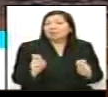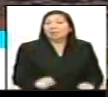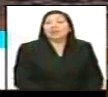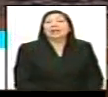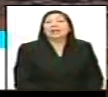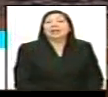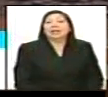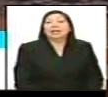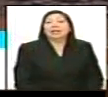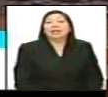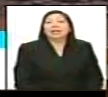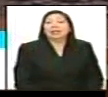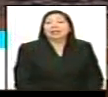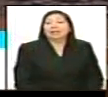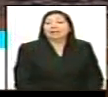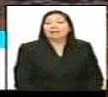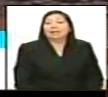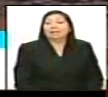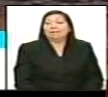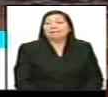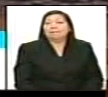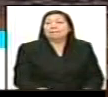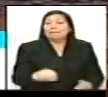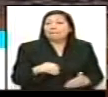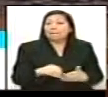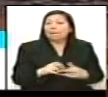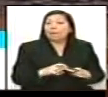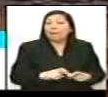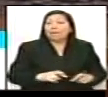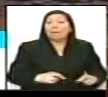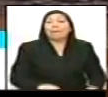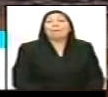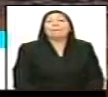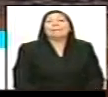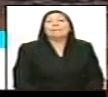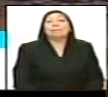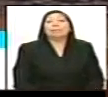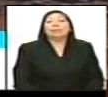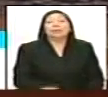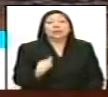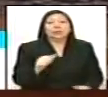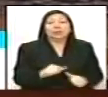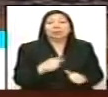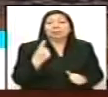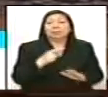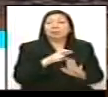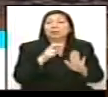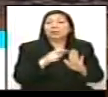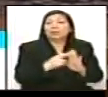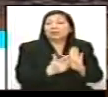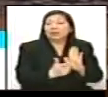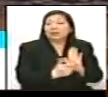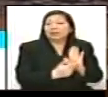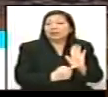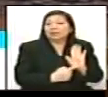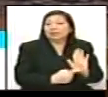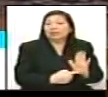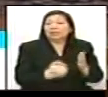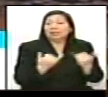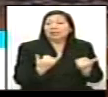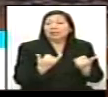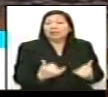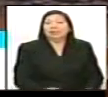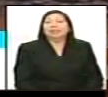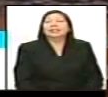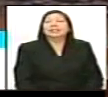corresponde en realidad, que es el de la inmunidad parlamentaria. Recuerdo el primer proyecto de ley que se presentó en este